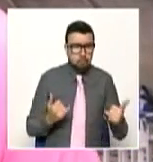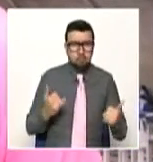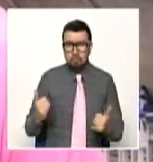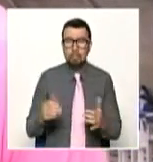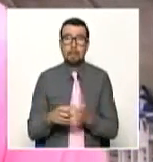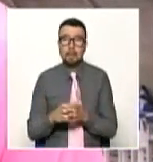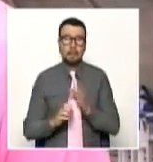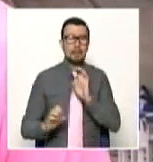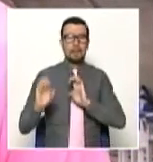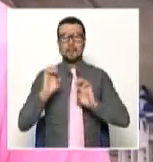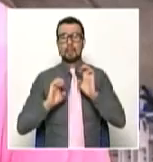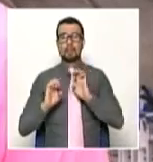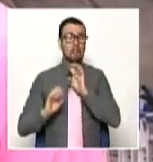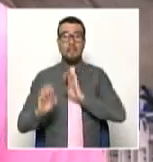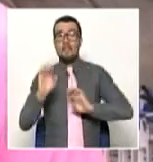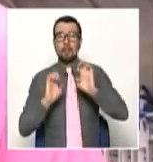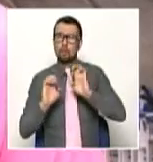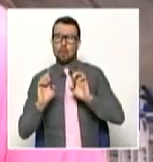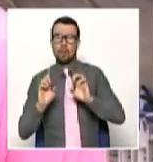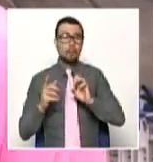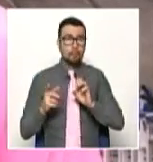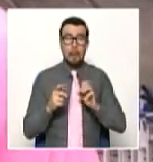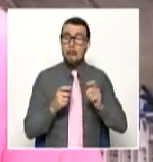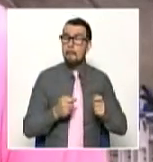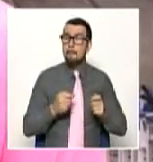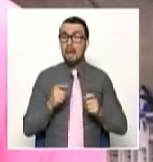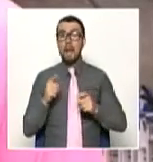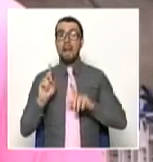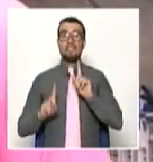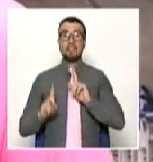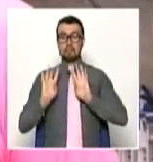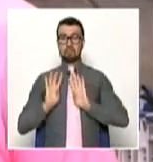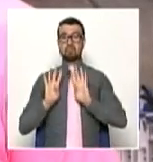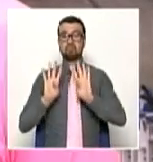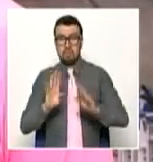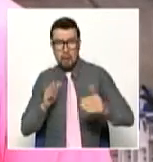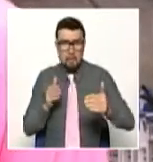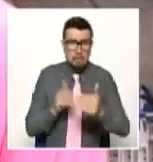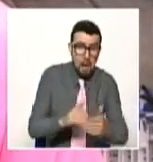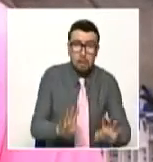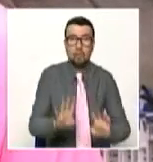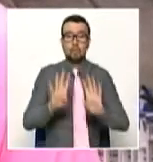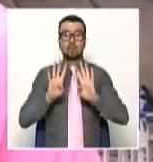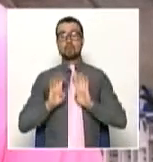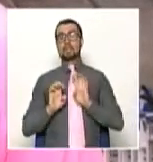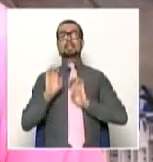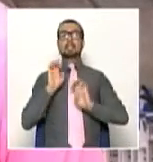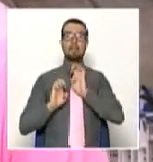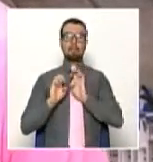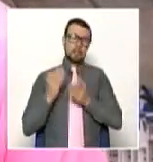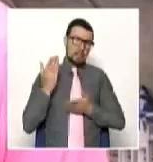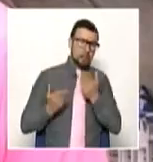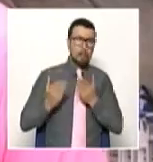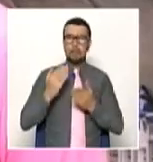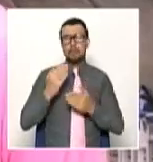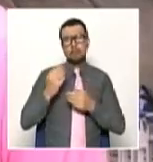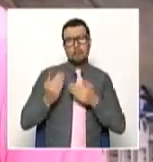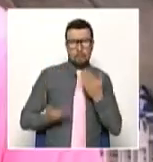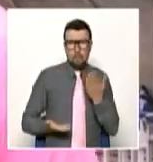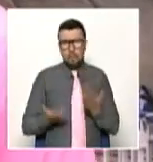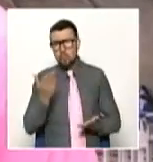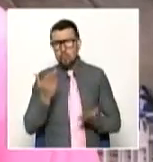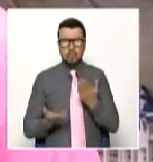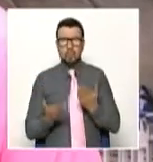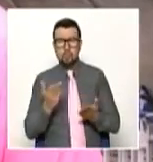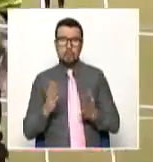defensivos, no tanto defensivos, sino en las transiciones ofensivas, defensivas, y bueno, buscamos eso para equilibrar el que no